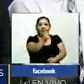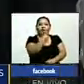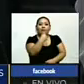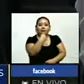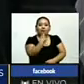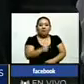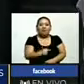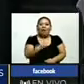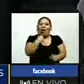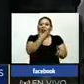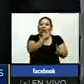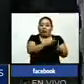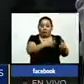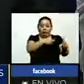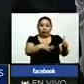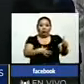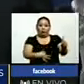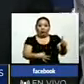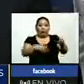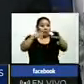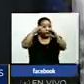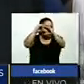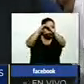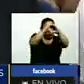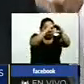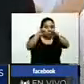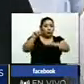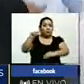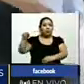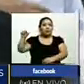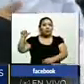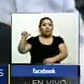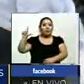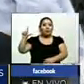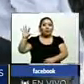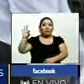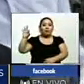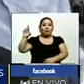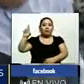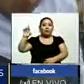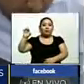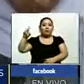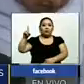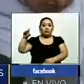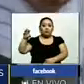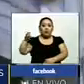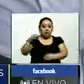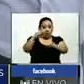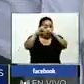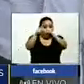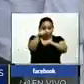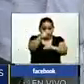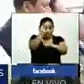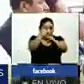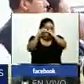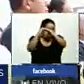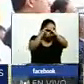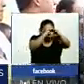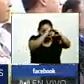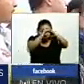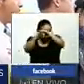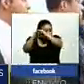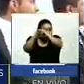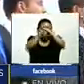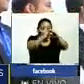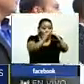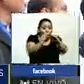merece, se le entregó al destacado camarógrafo Alfredo López, quien a través del ente logra transmitir a la audiencia